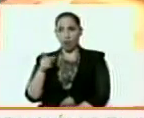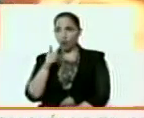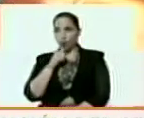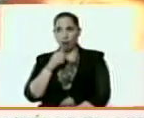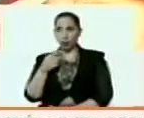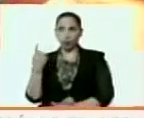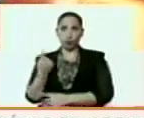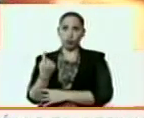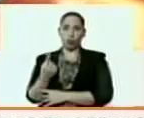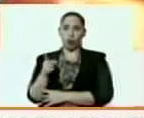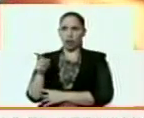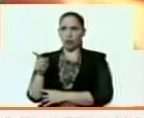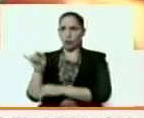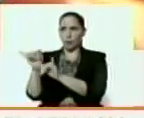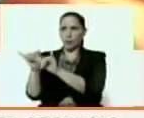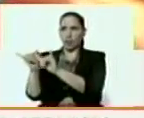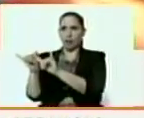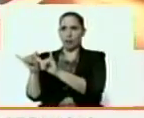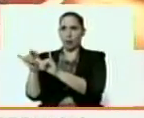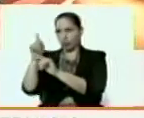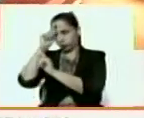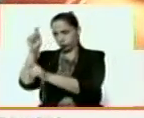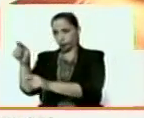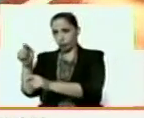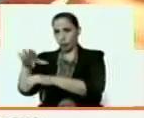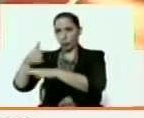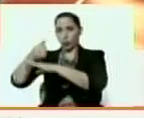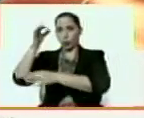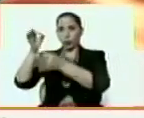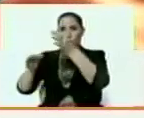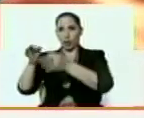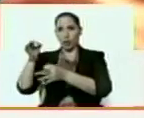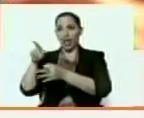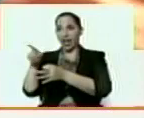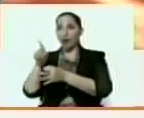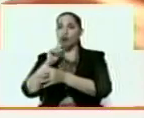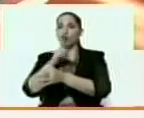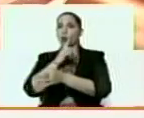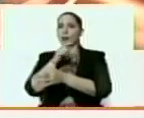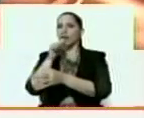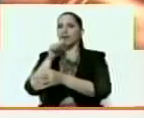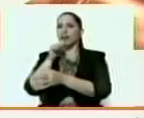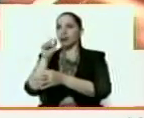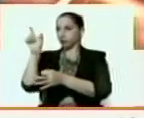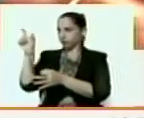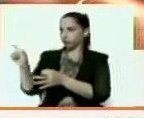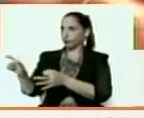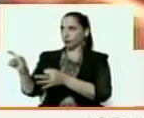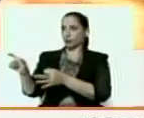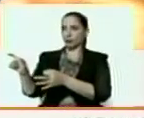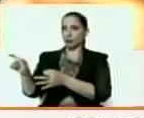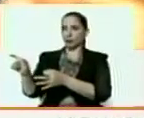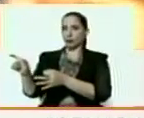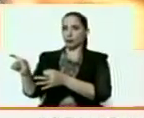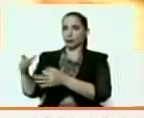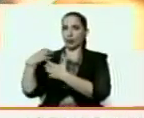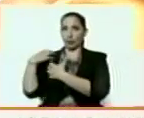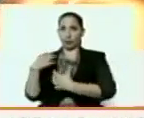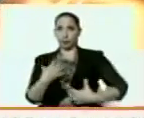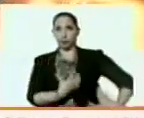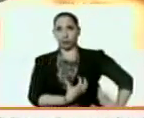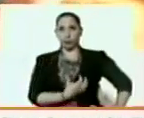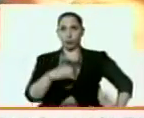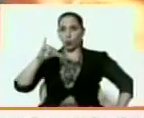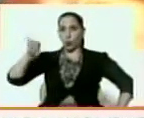decir, él no se autoproclamó procurador de la República. Él lo nombra, el que sí es autoproclamado, señor Guaidó. Y